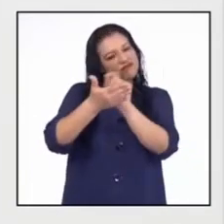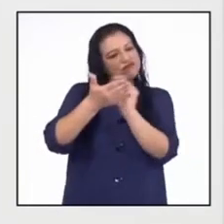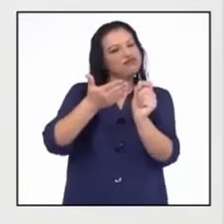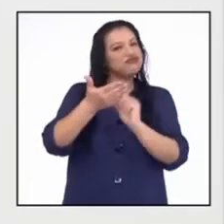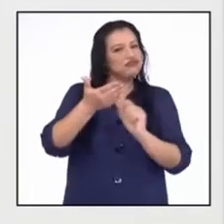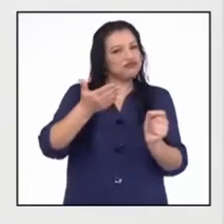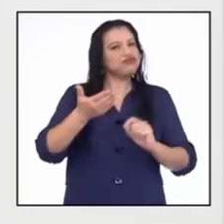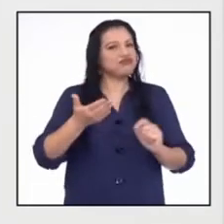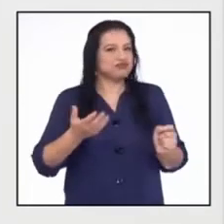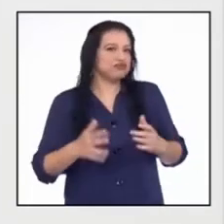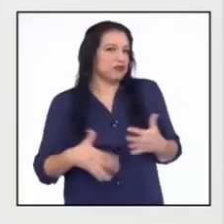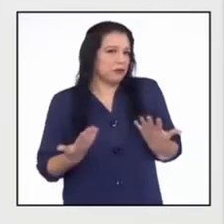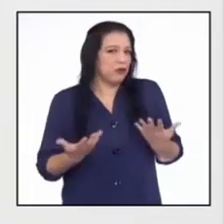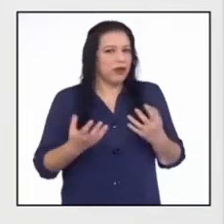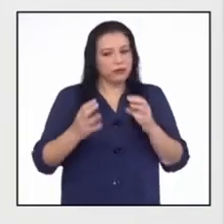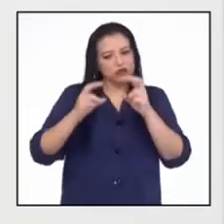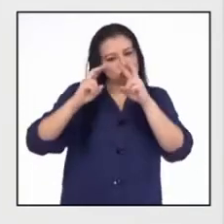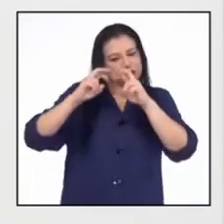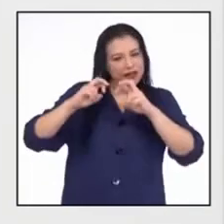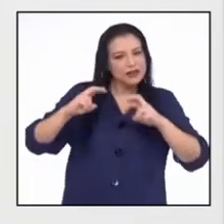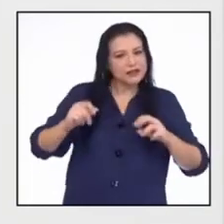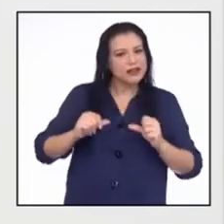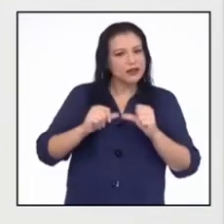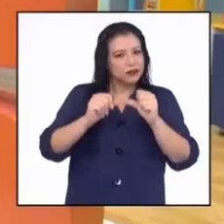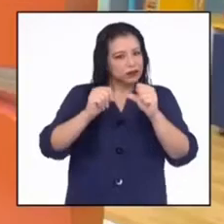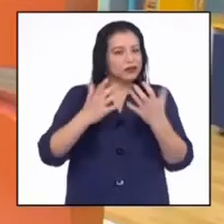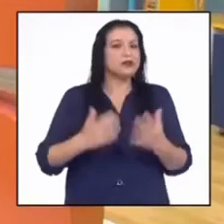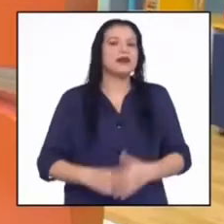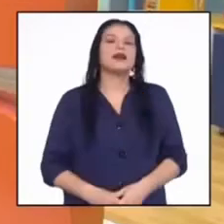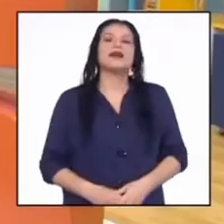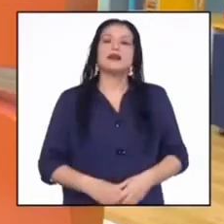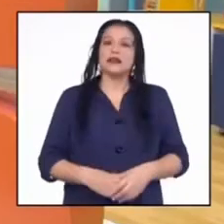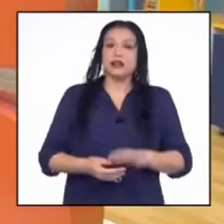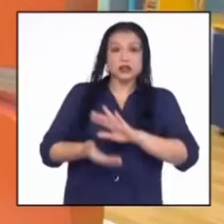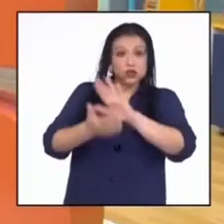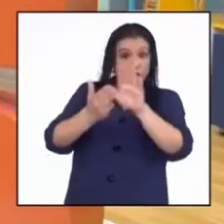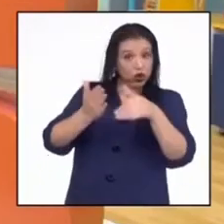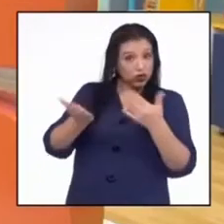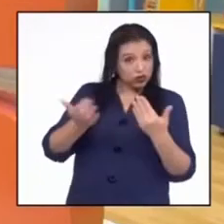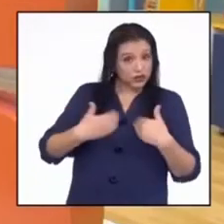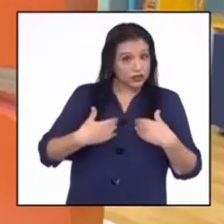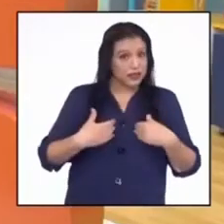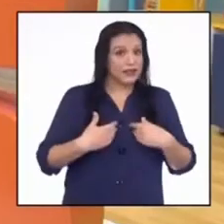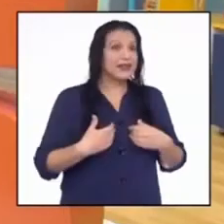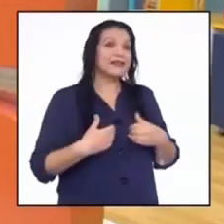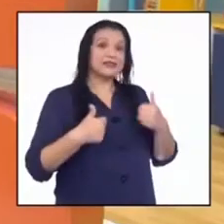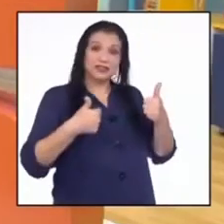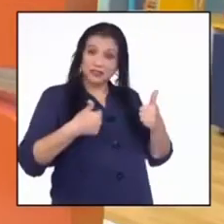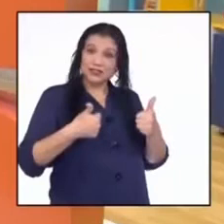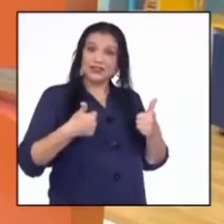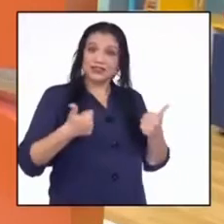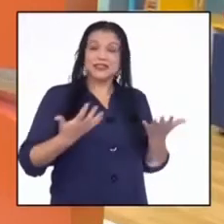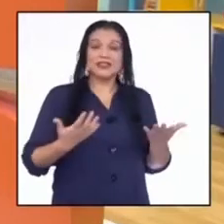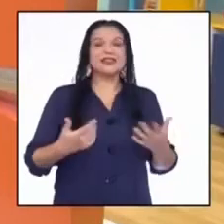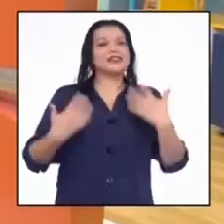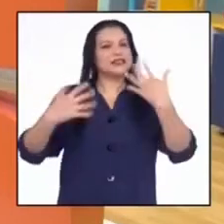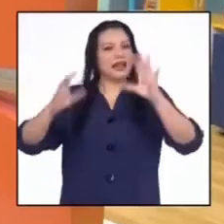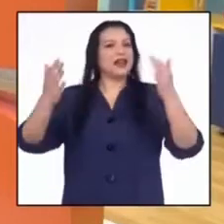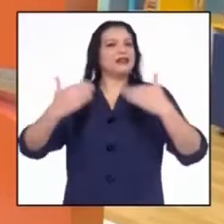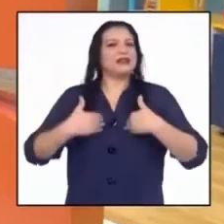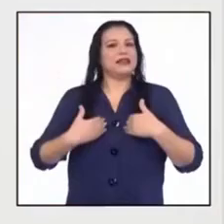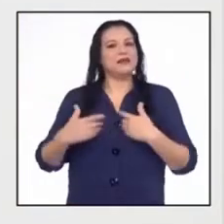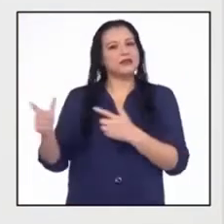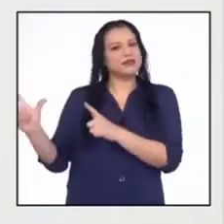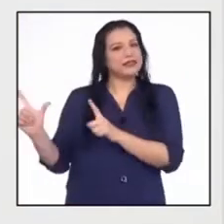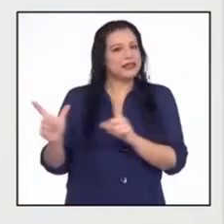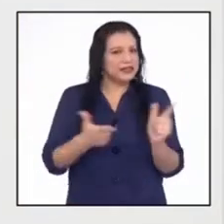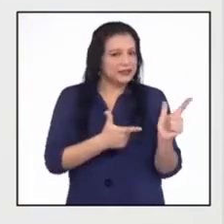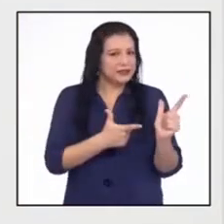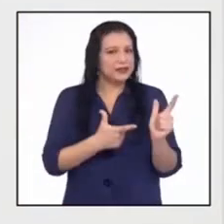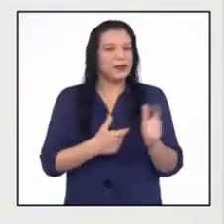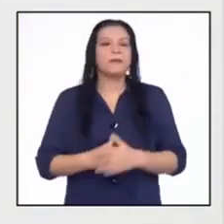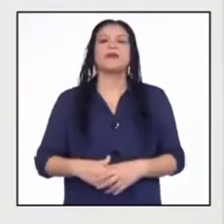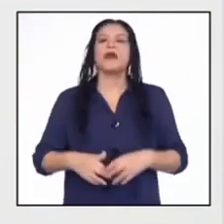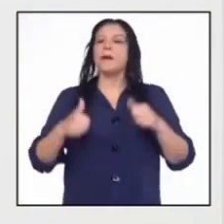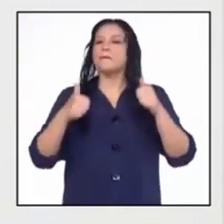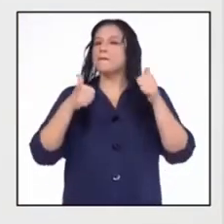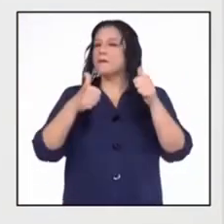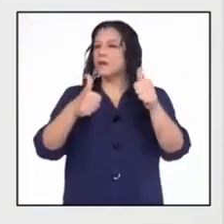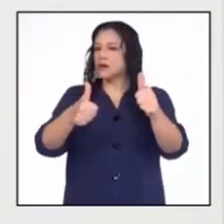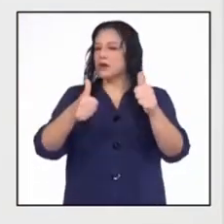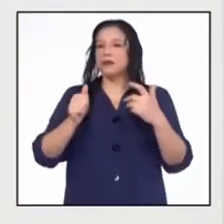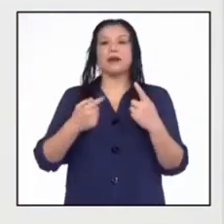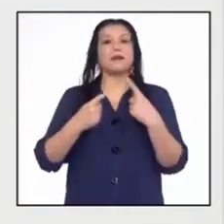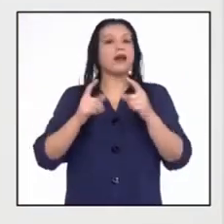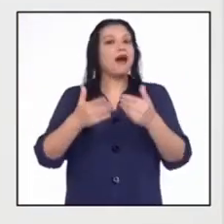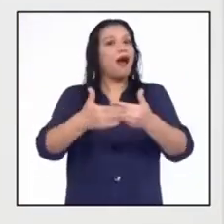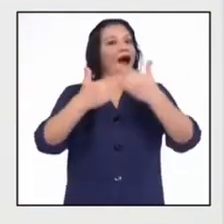versiones de borrador. ¿Lo tenemos todos? Claro, profesora. Ya lo tenemos listo. ¡Excelente!